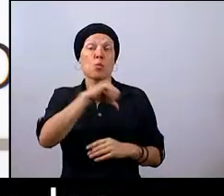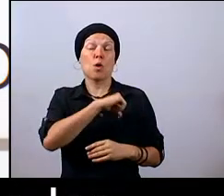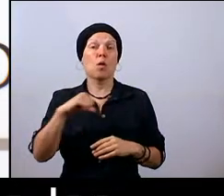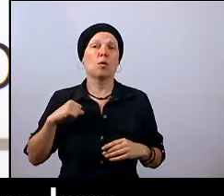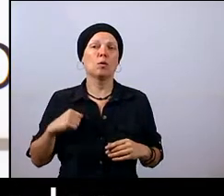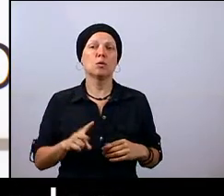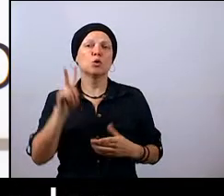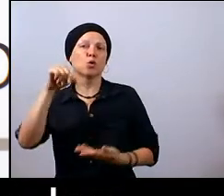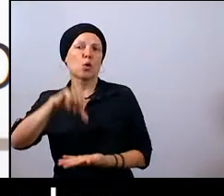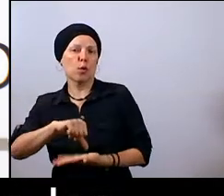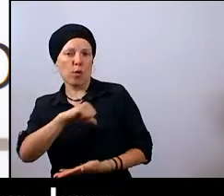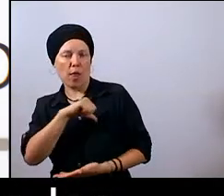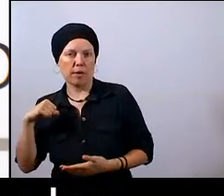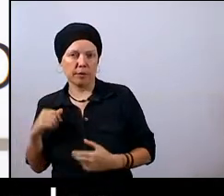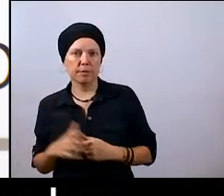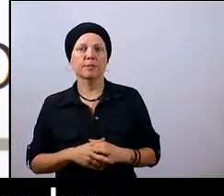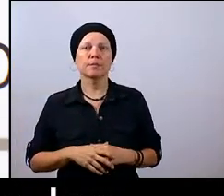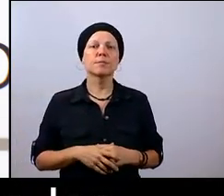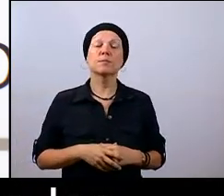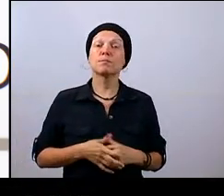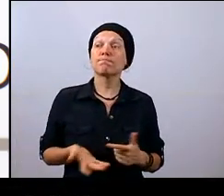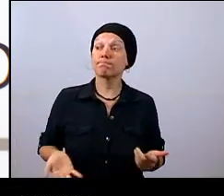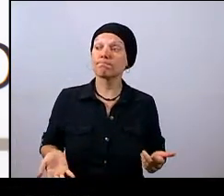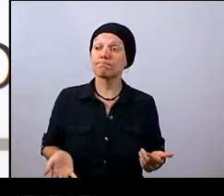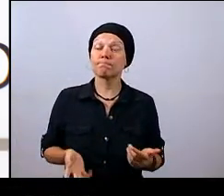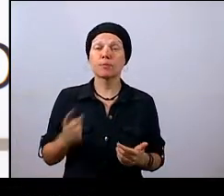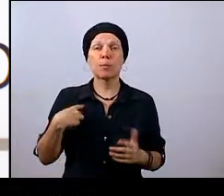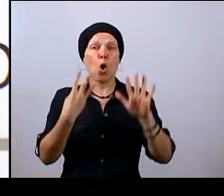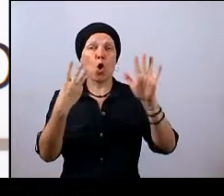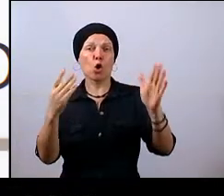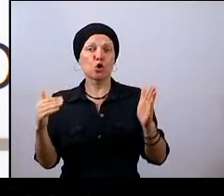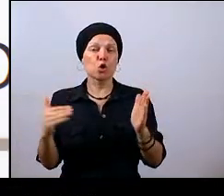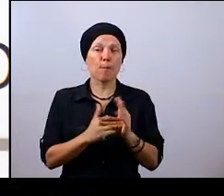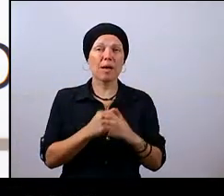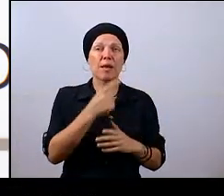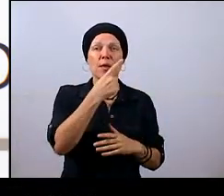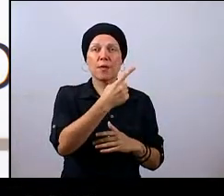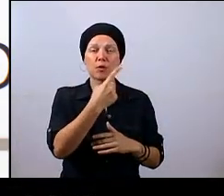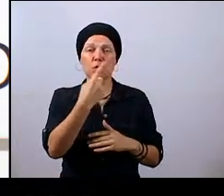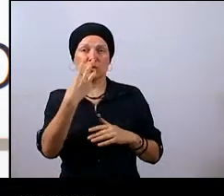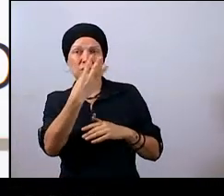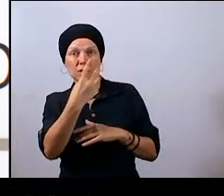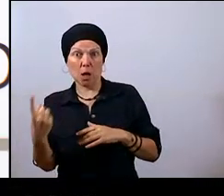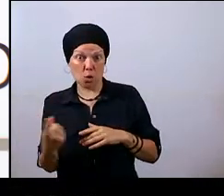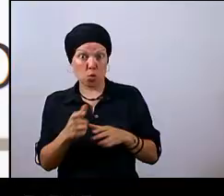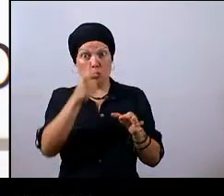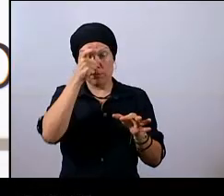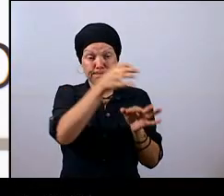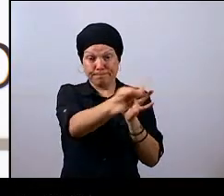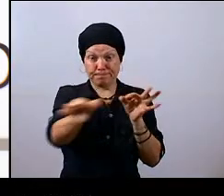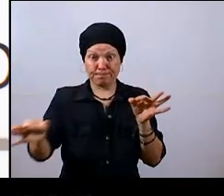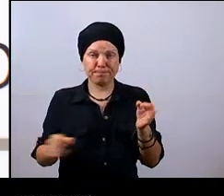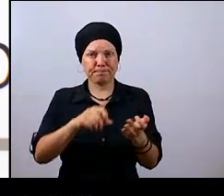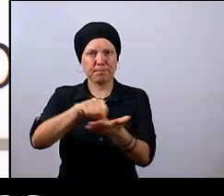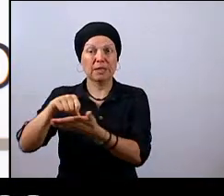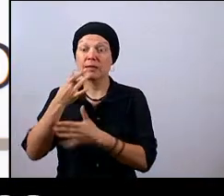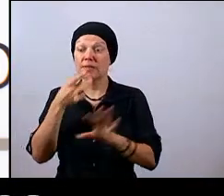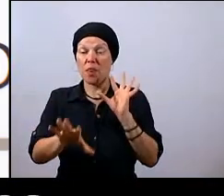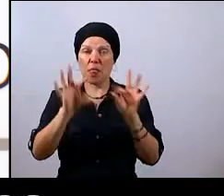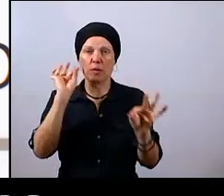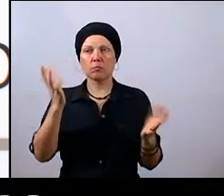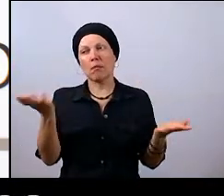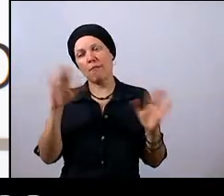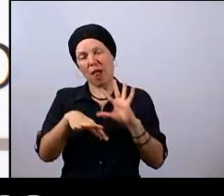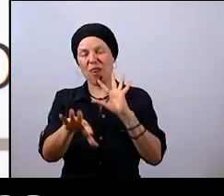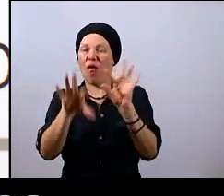y 2 ciudades con estatuto de autonomía y de los 8.131 municipios que tenemos, cuando se toman decisiones, se tienen que